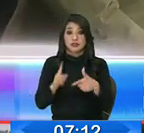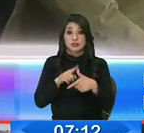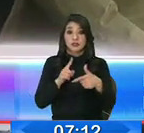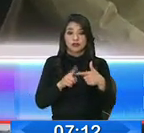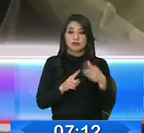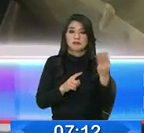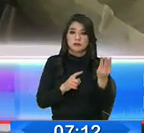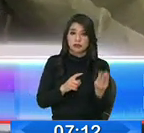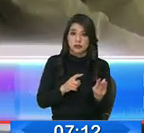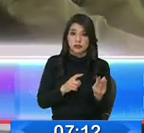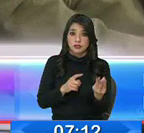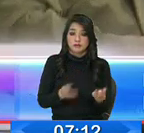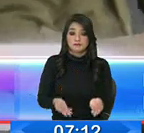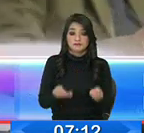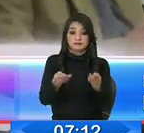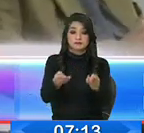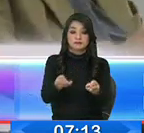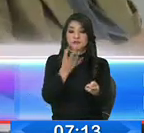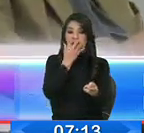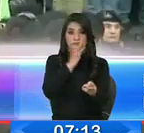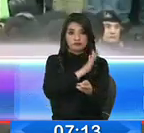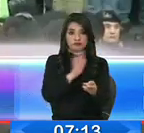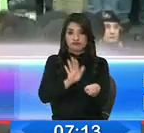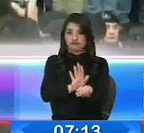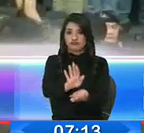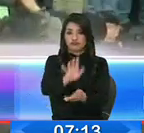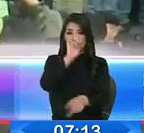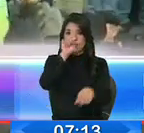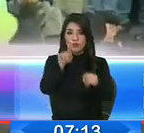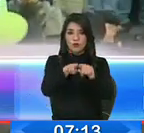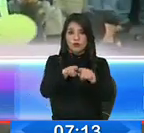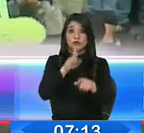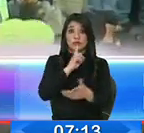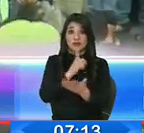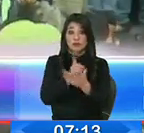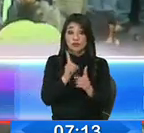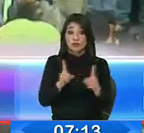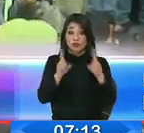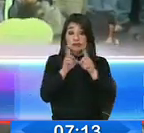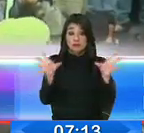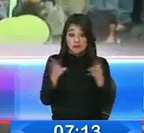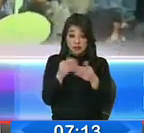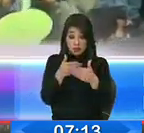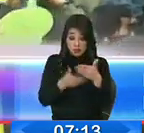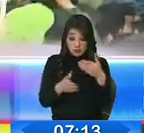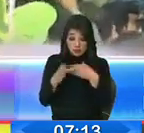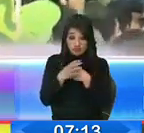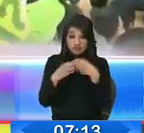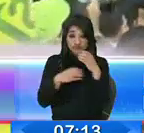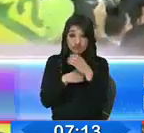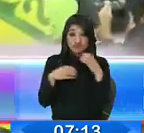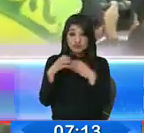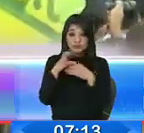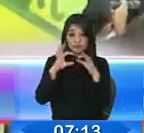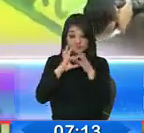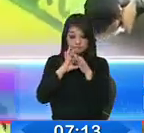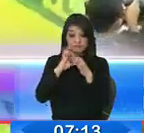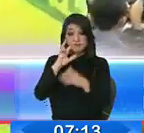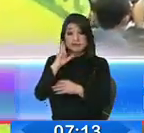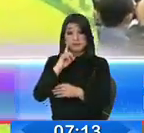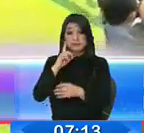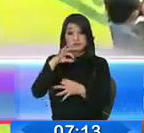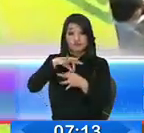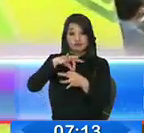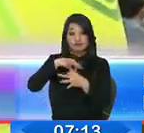minoría dejaron sentado su malestar al no compartir que la documentación contable presentada por Alianza País para las elecciones